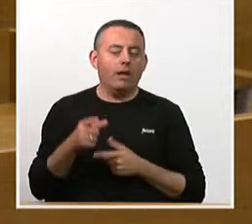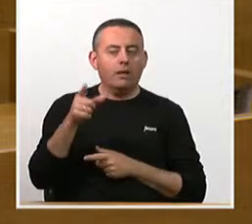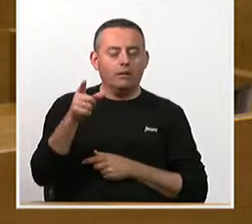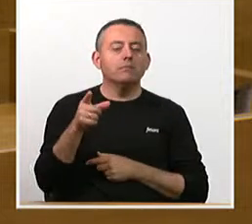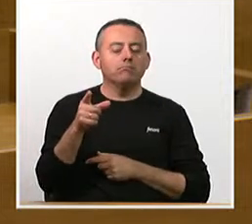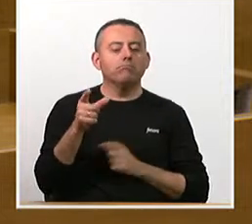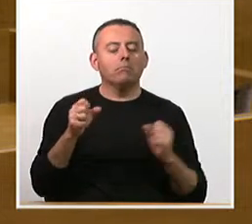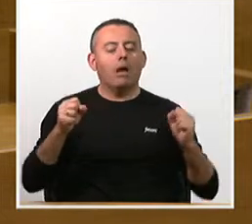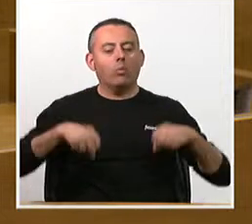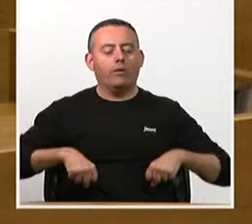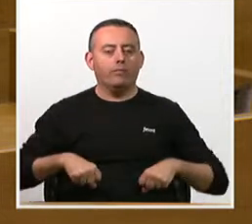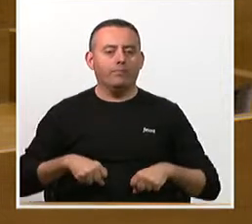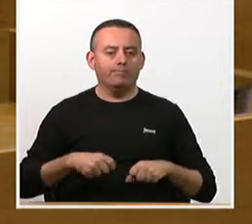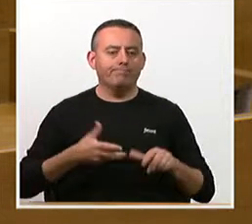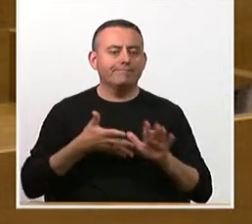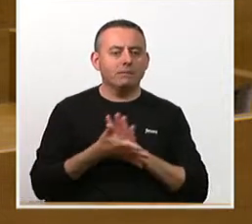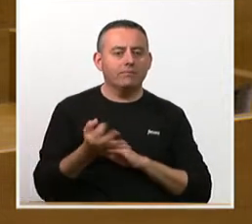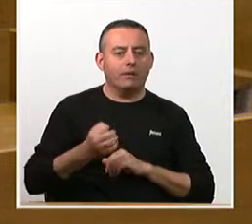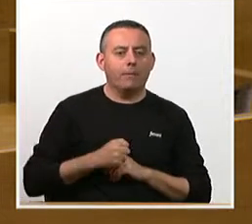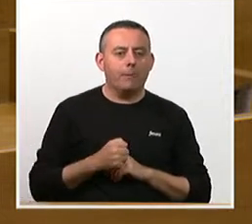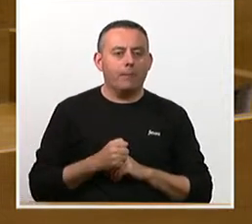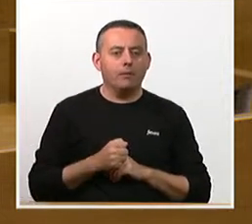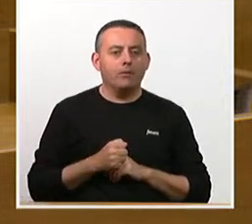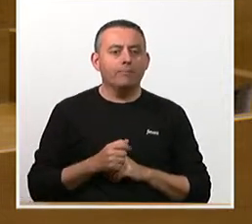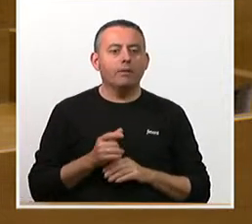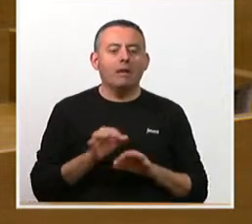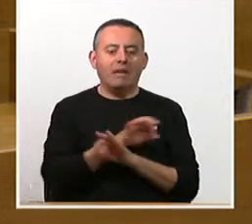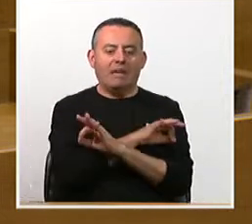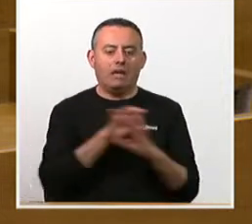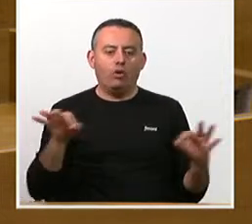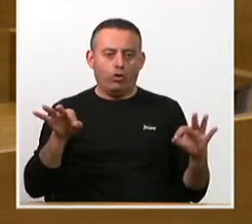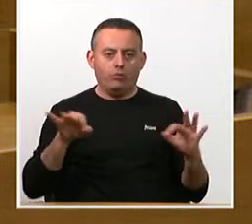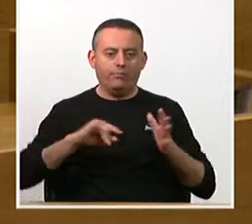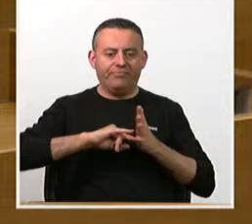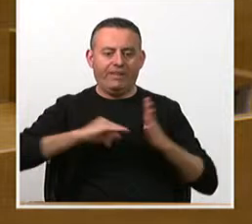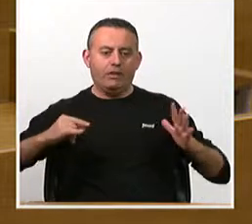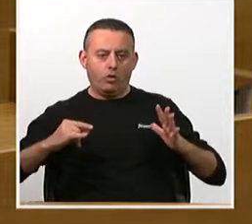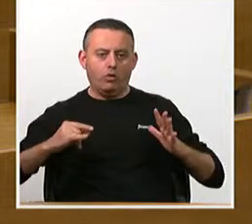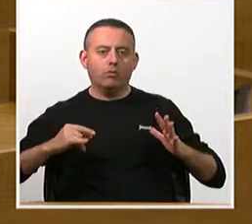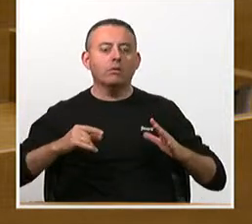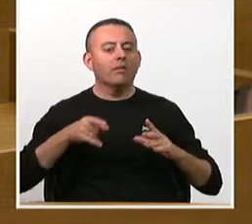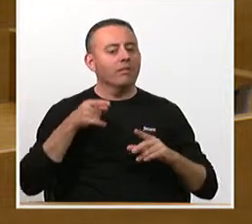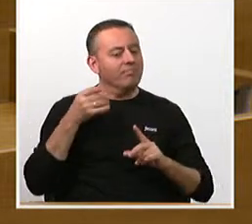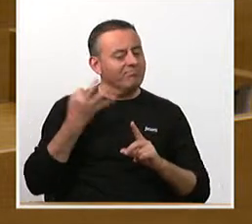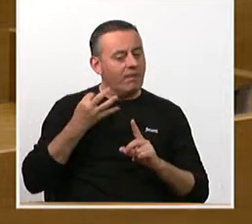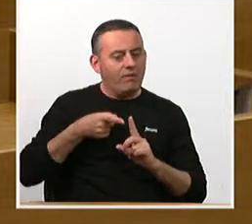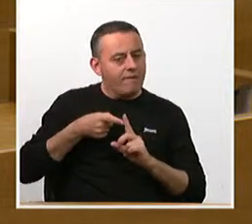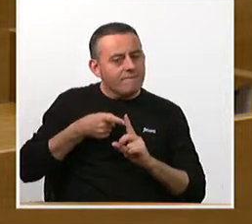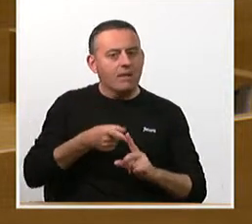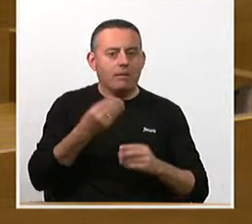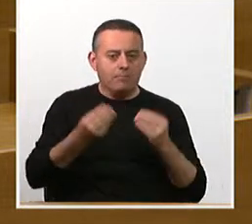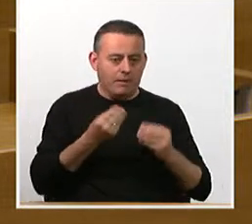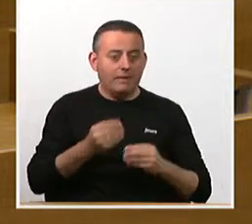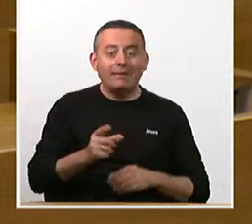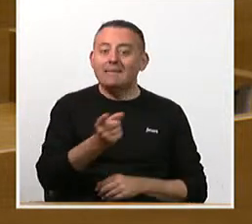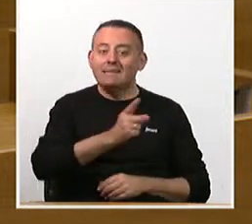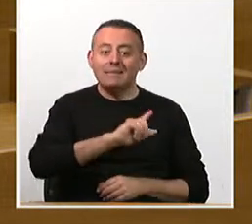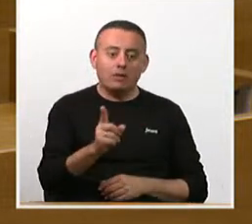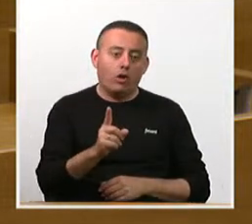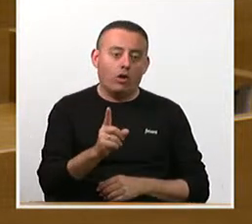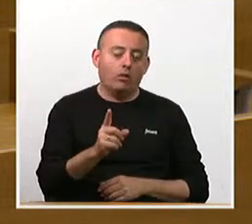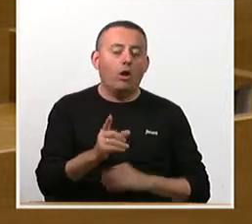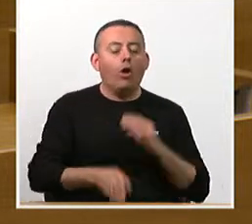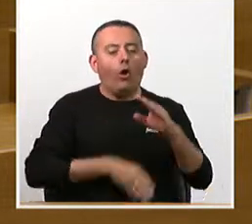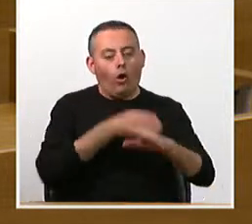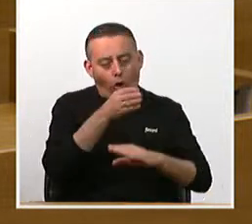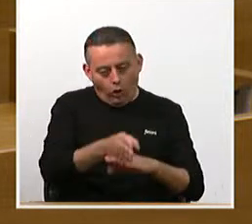técnica deben guiar las decisiones en materia de agua y así a ver si nos ahorran tener que ir al juzgado una vez tras otra